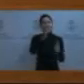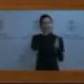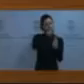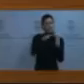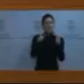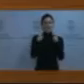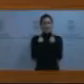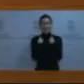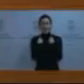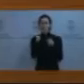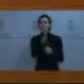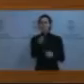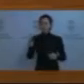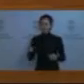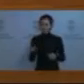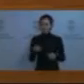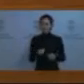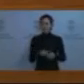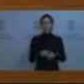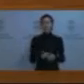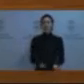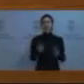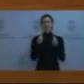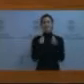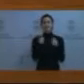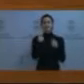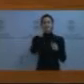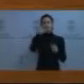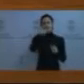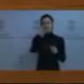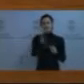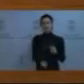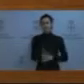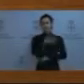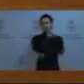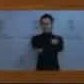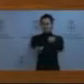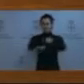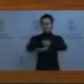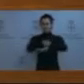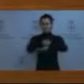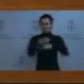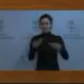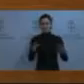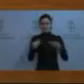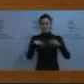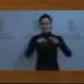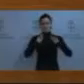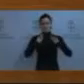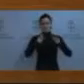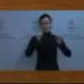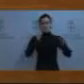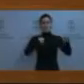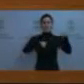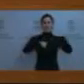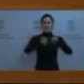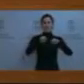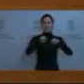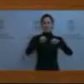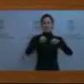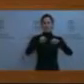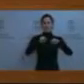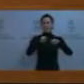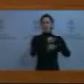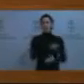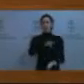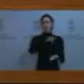diputados del Partido Popular y al diputado de Ciudadanos, cómo tienen que comportarse ante los